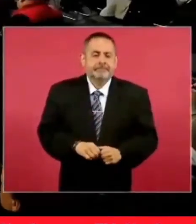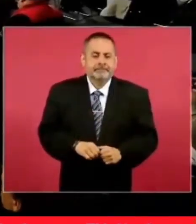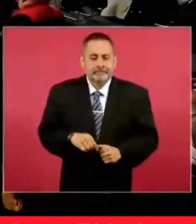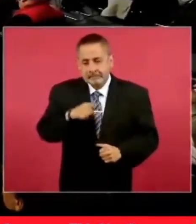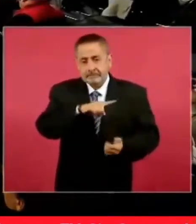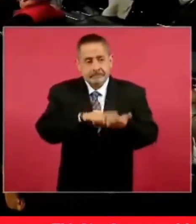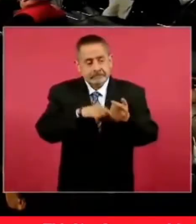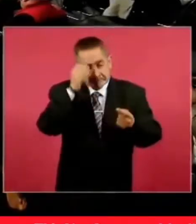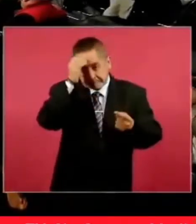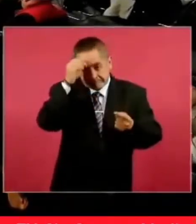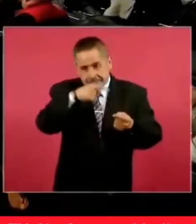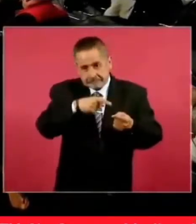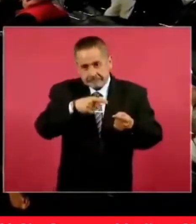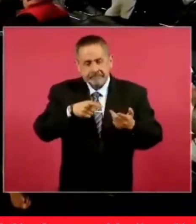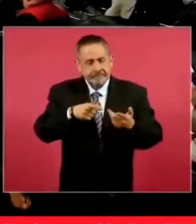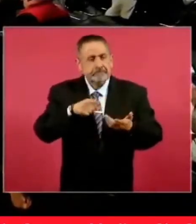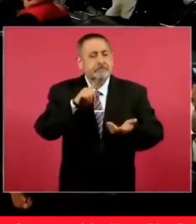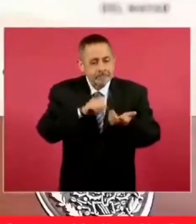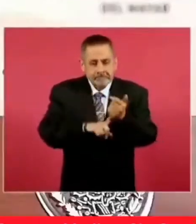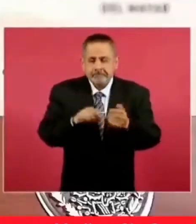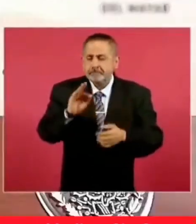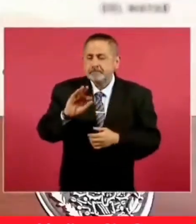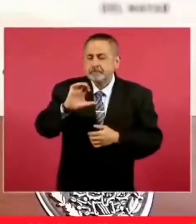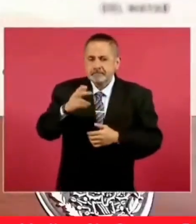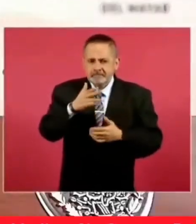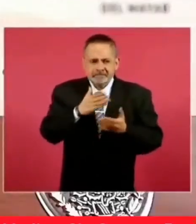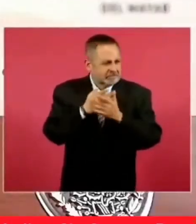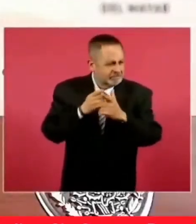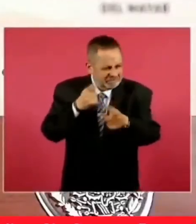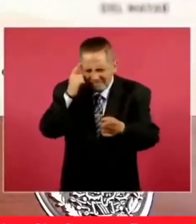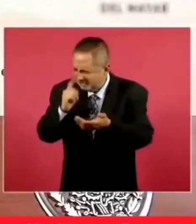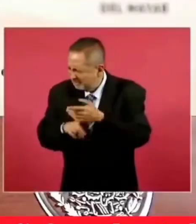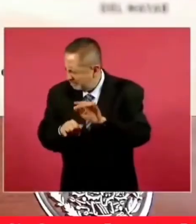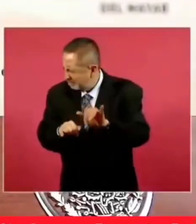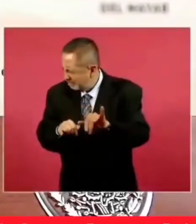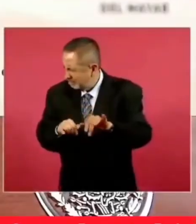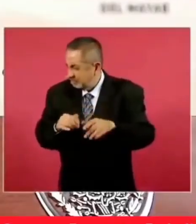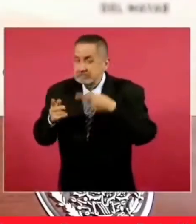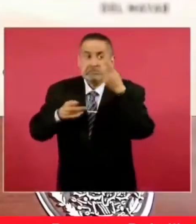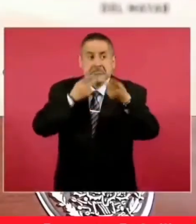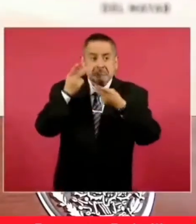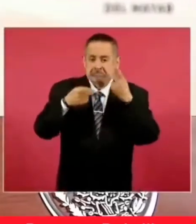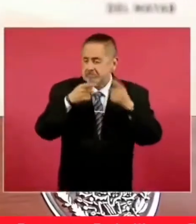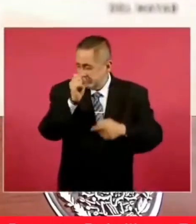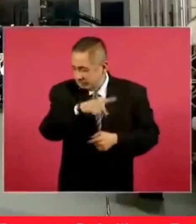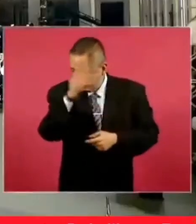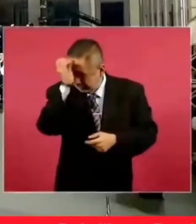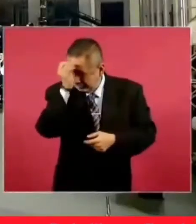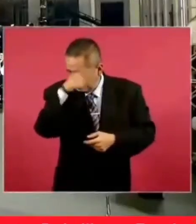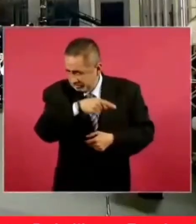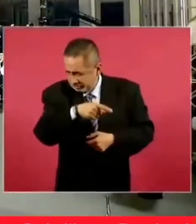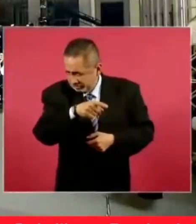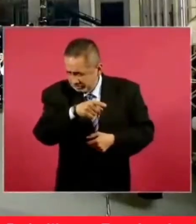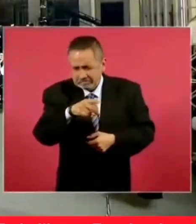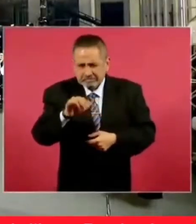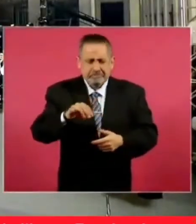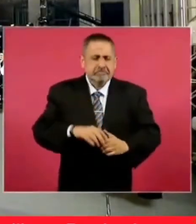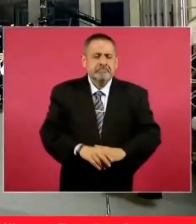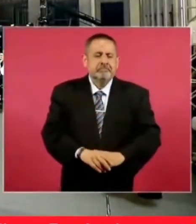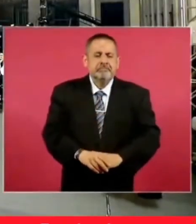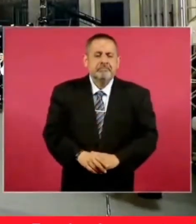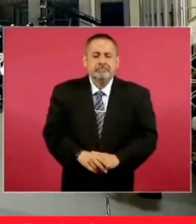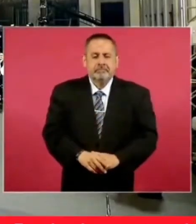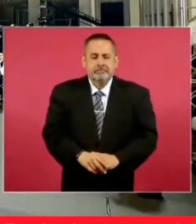opinar. ¿Calderón se metió? Creo que sí, ¿no? Sí. Hizo como 4 o 5